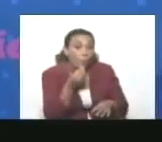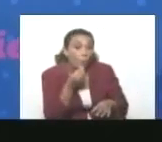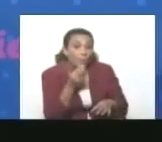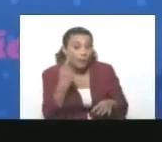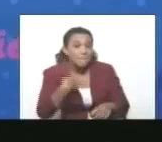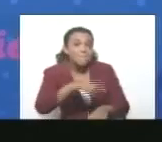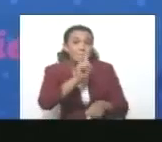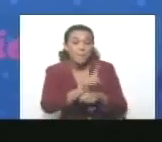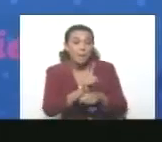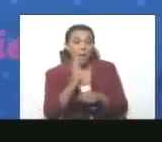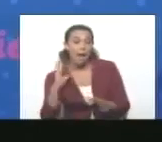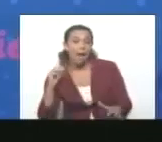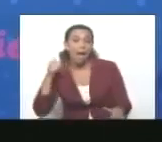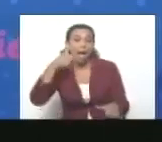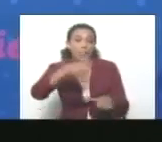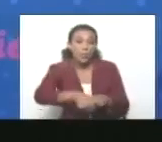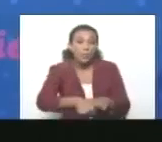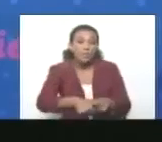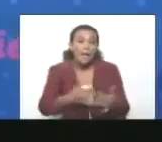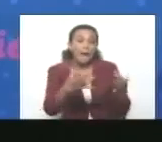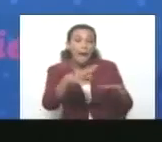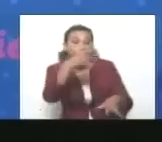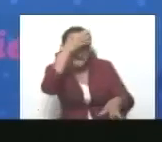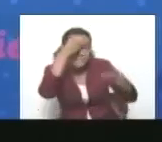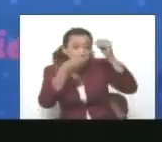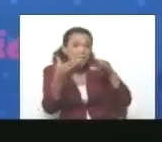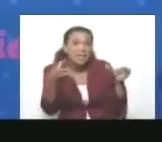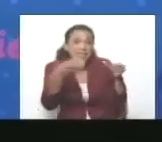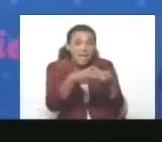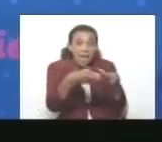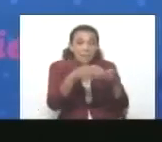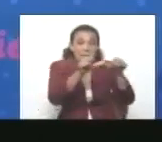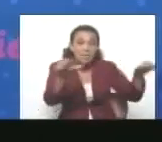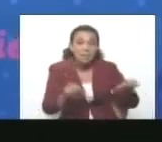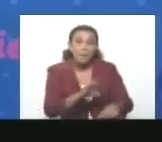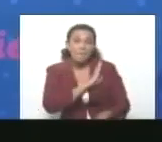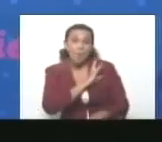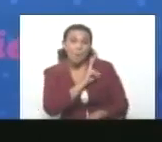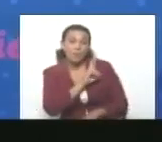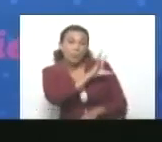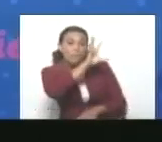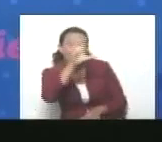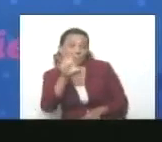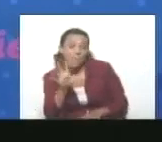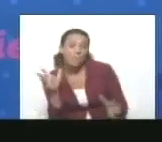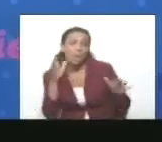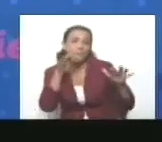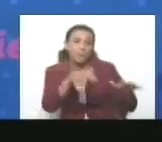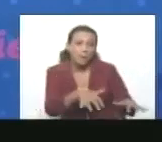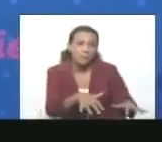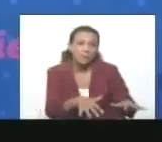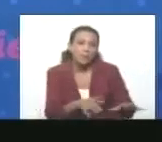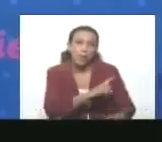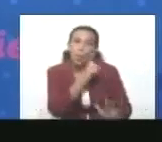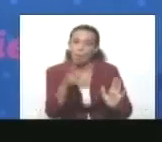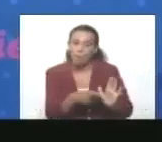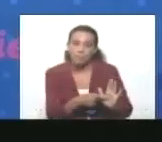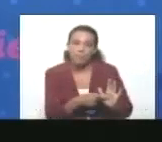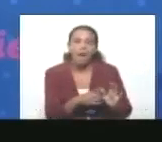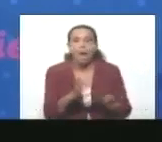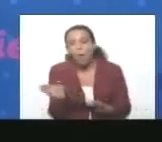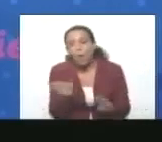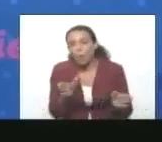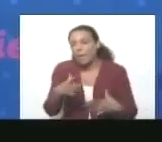por primera vez son jóvenes formados ya en núcleos del sistema en todas partes del mundo, lo cual es completamente distinto a